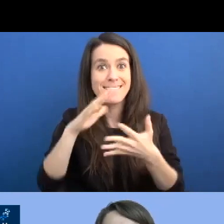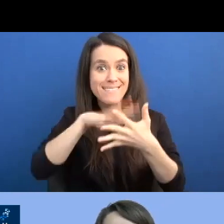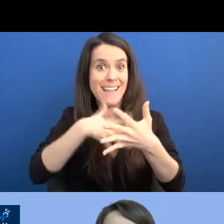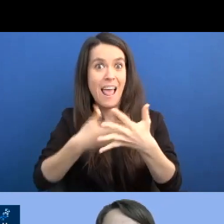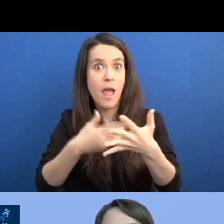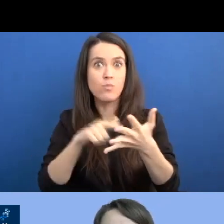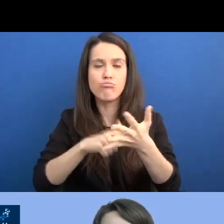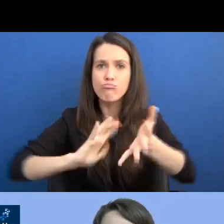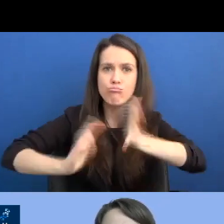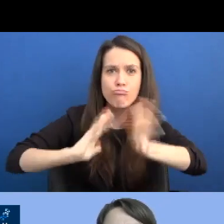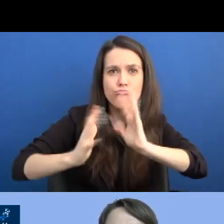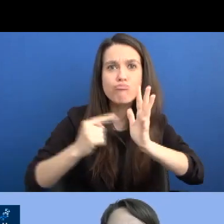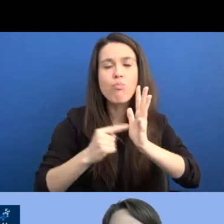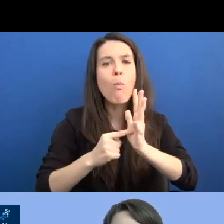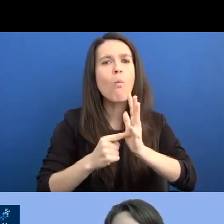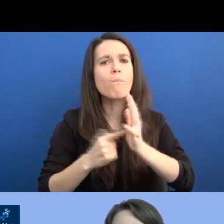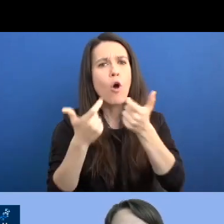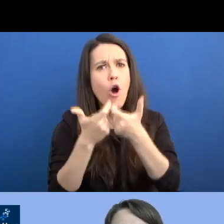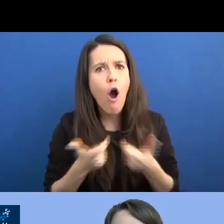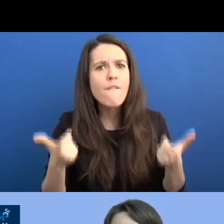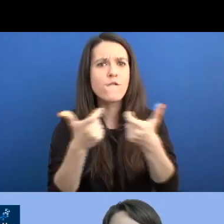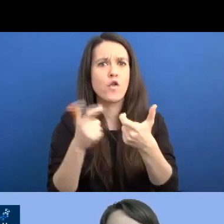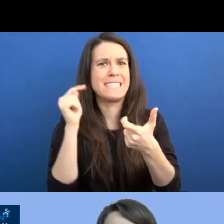el programa